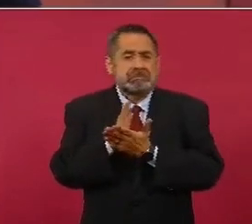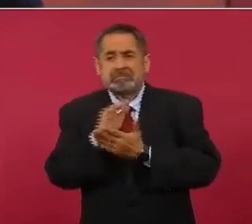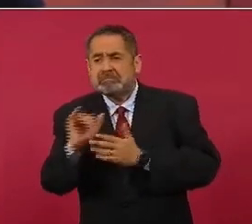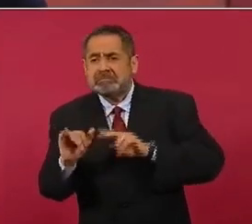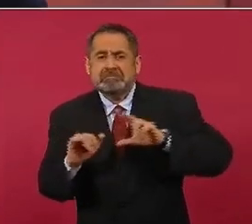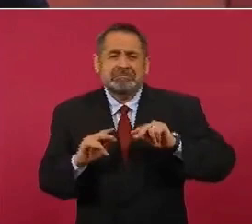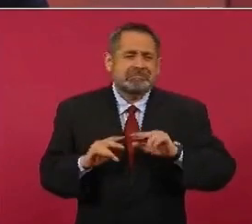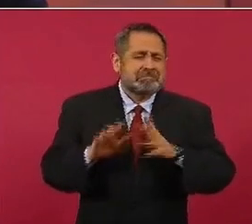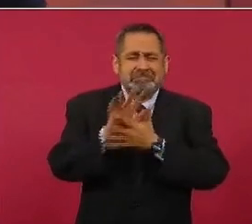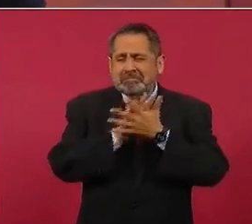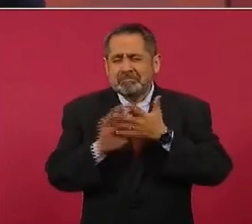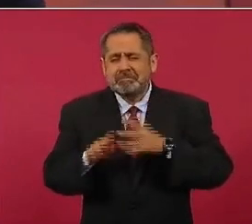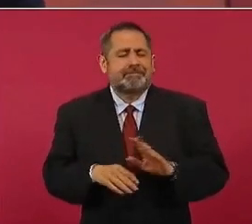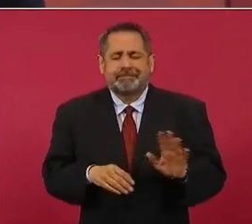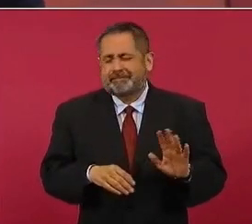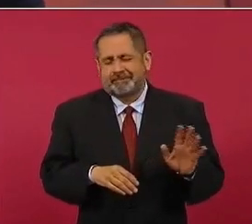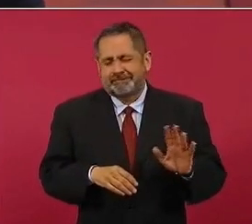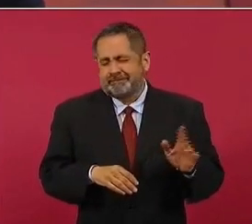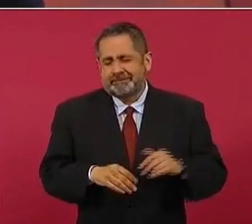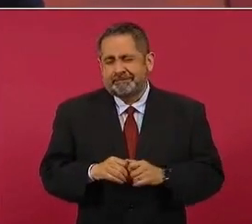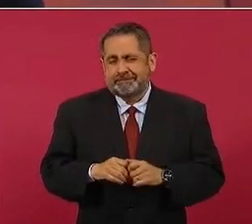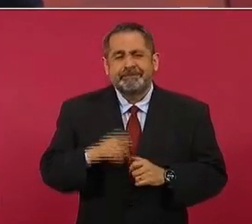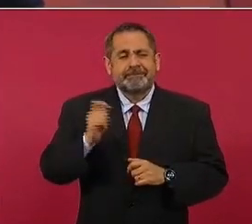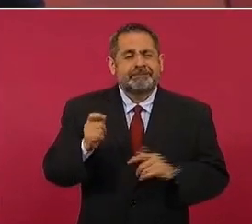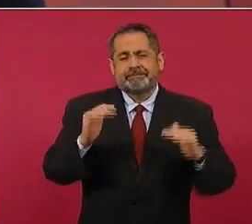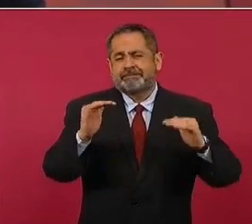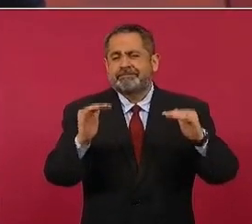polarización es por la desigualdad.